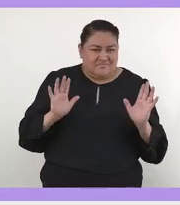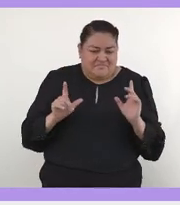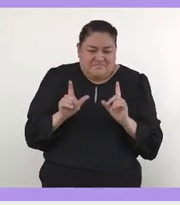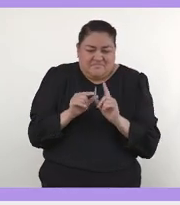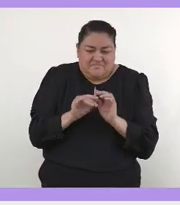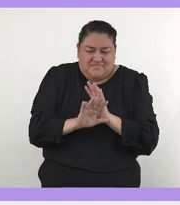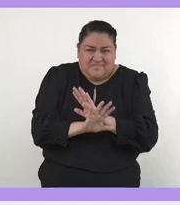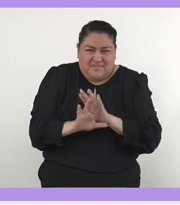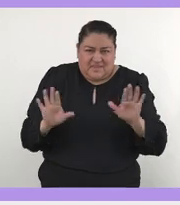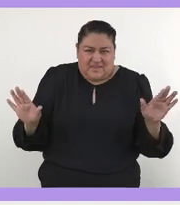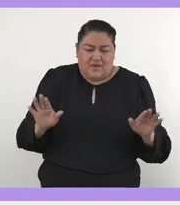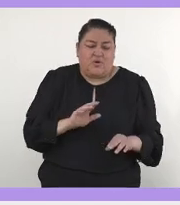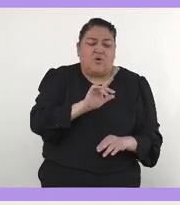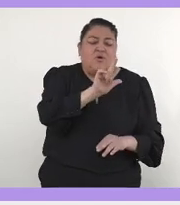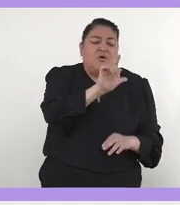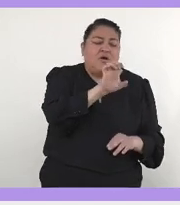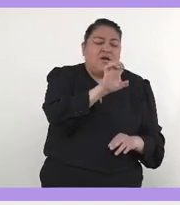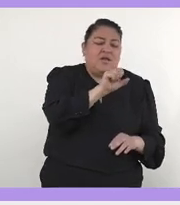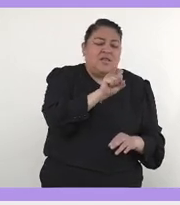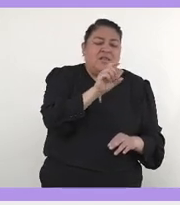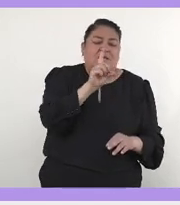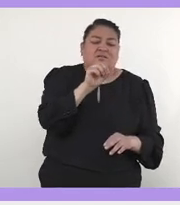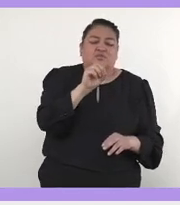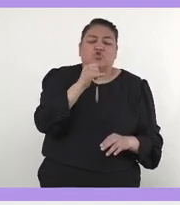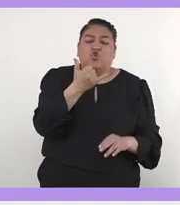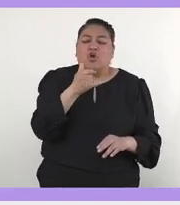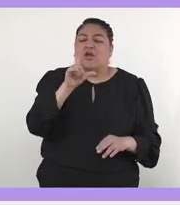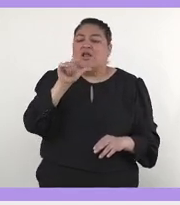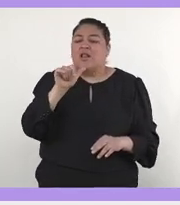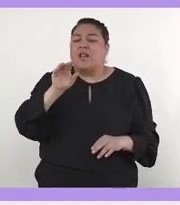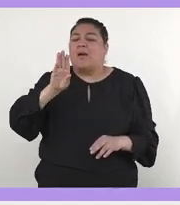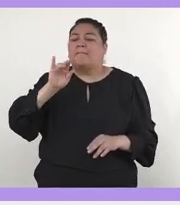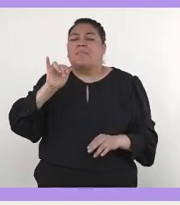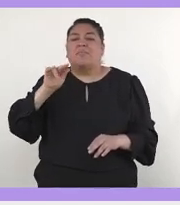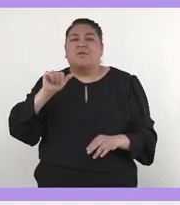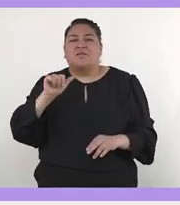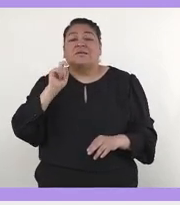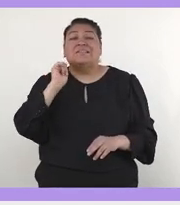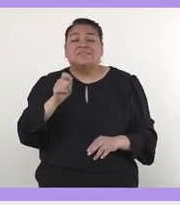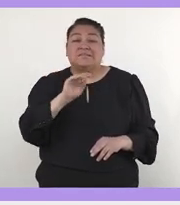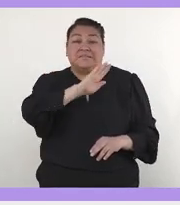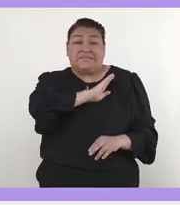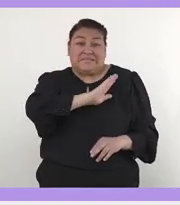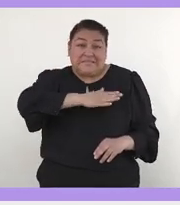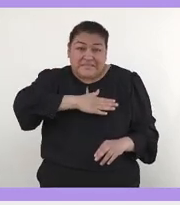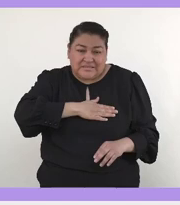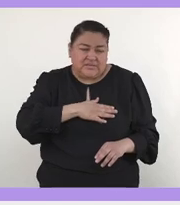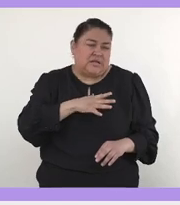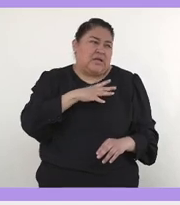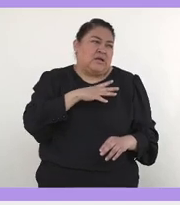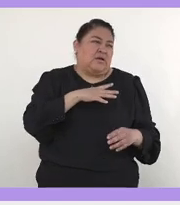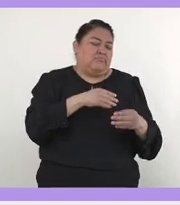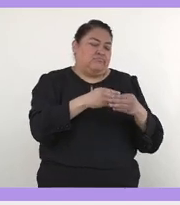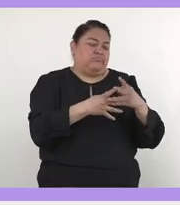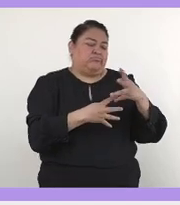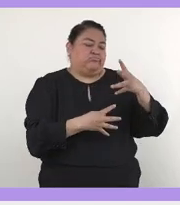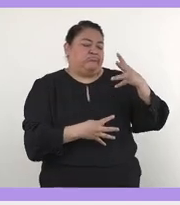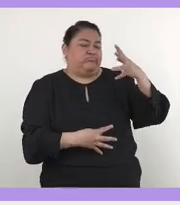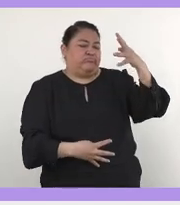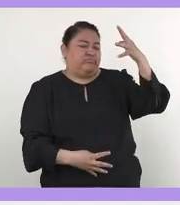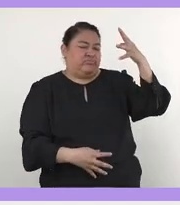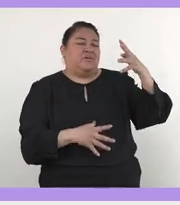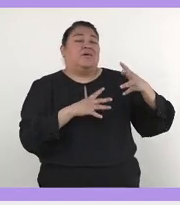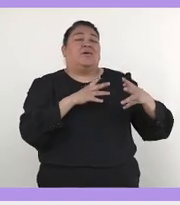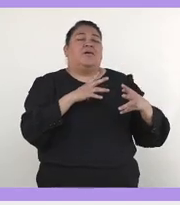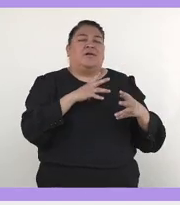sean conscientes de que tienen otras alternativas de que pueden tenemos una lengua de verdad que es riquísima o sea nada más en el diccionario y que no están incluidas